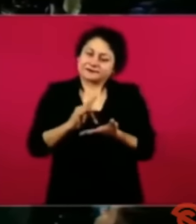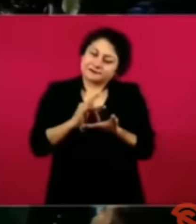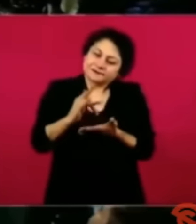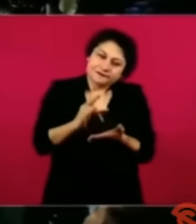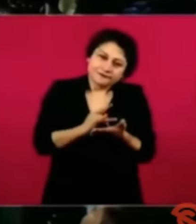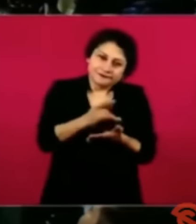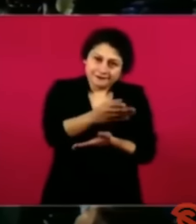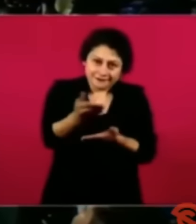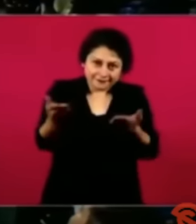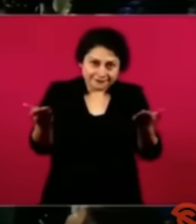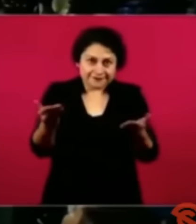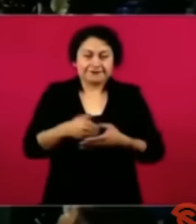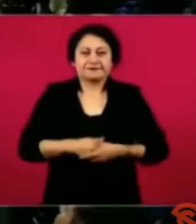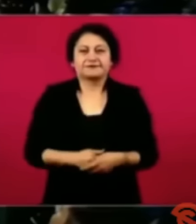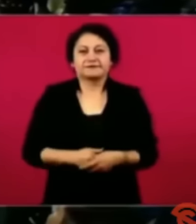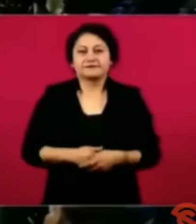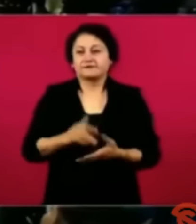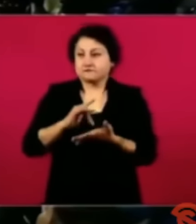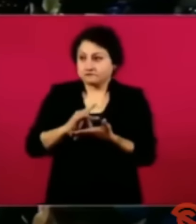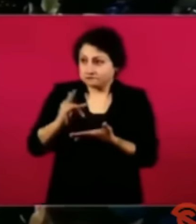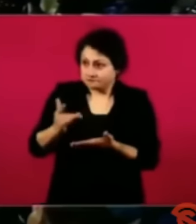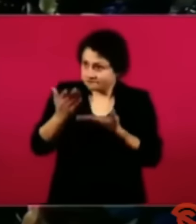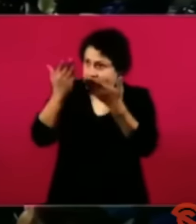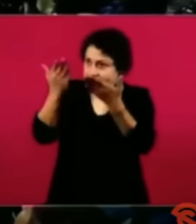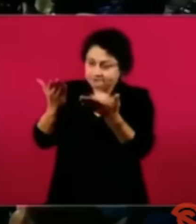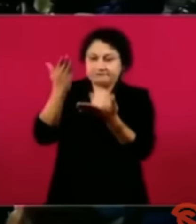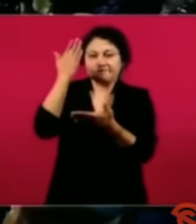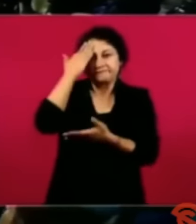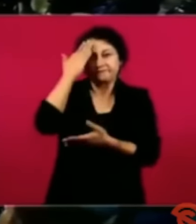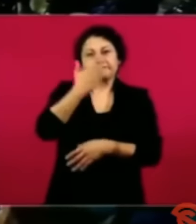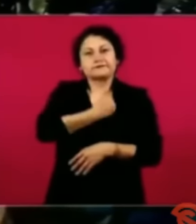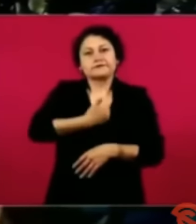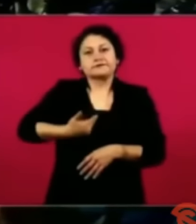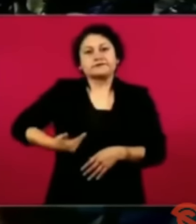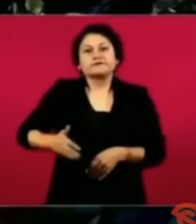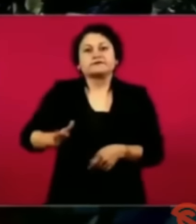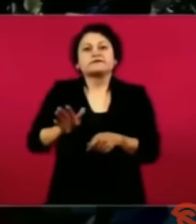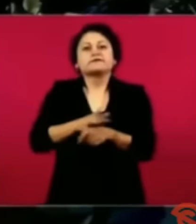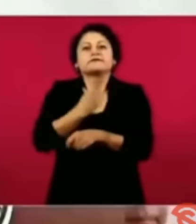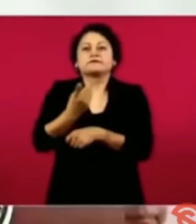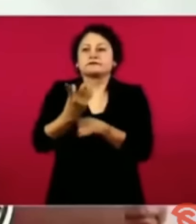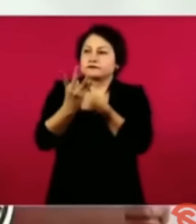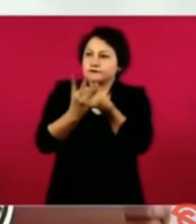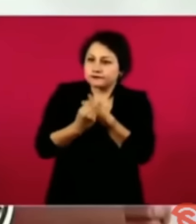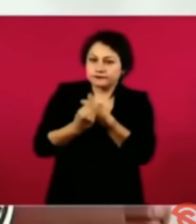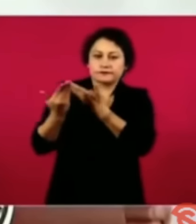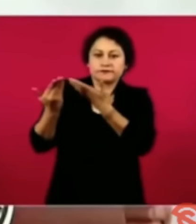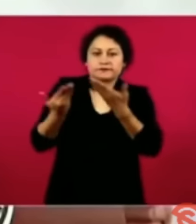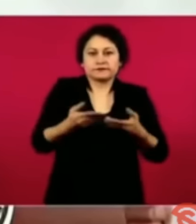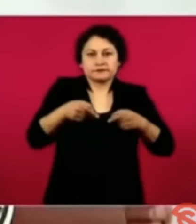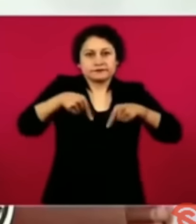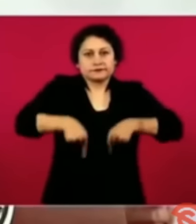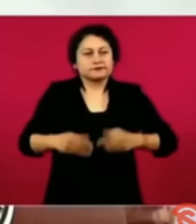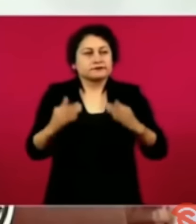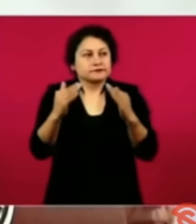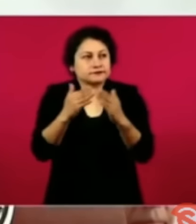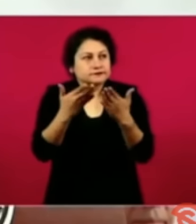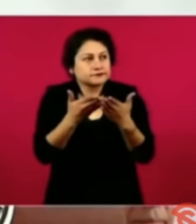gracias, presidente, por abrir las puertas de Palacio Nacional, abrir las